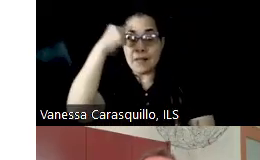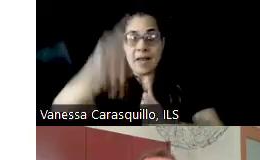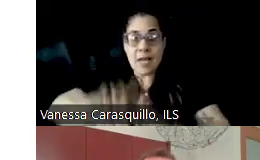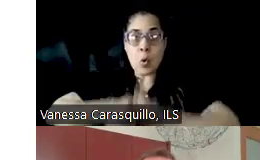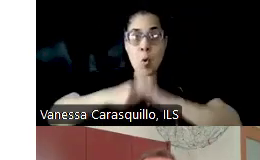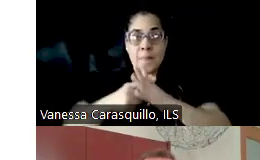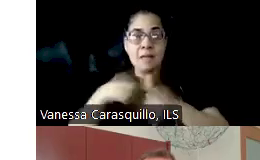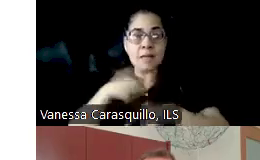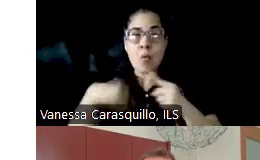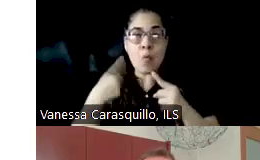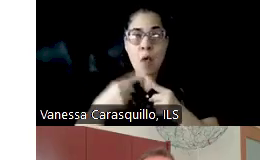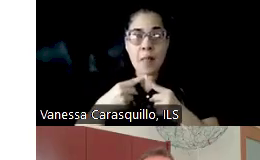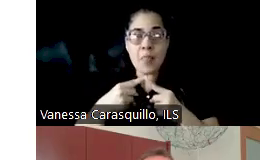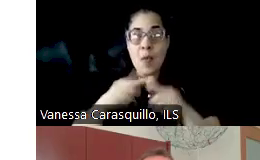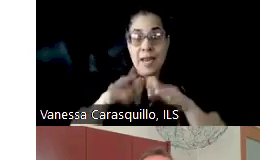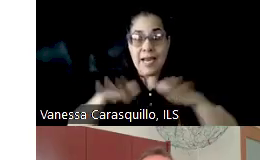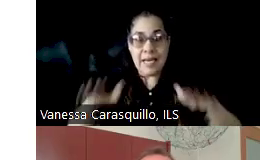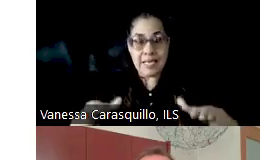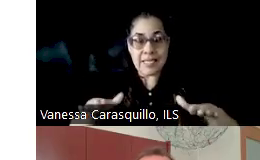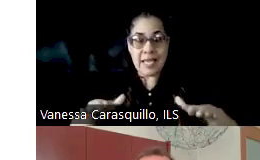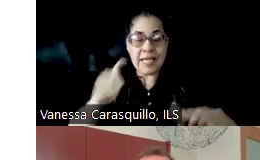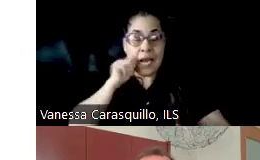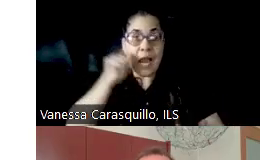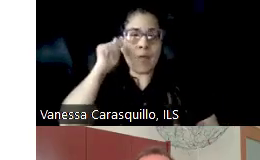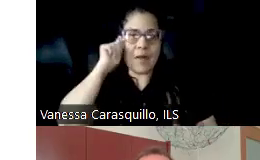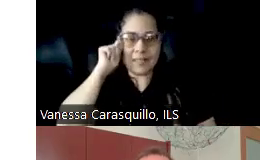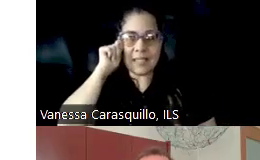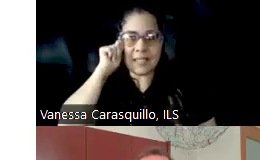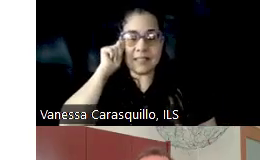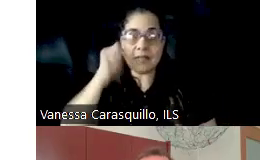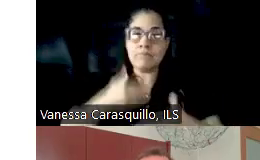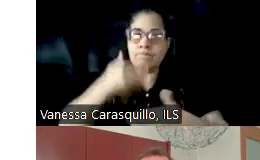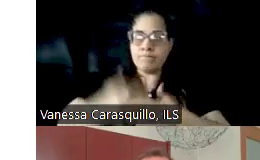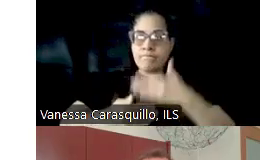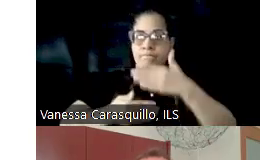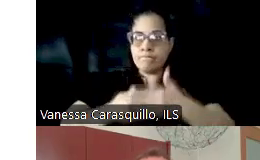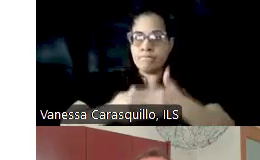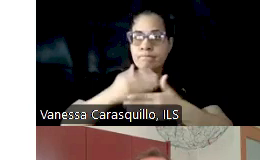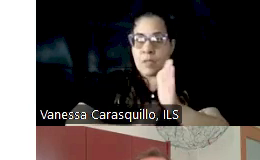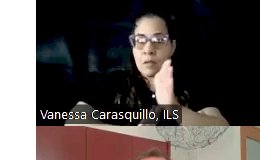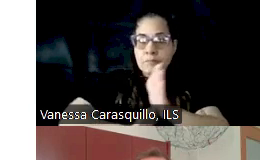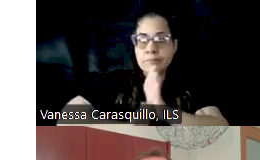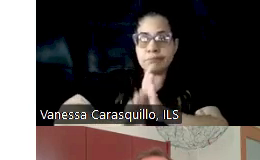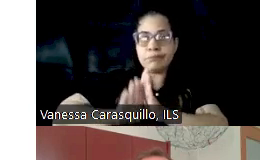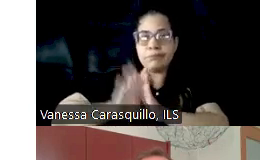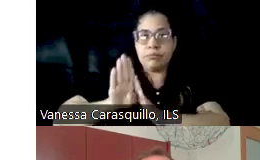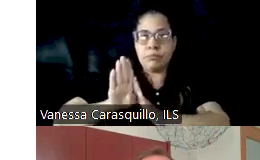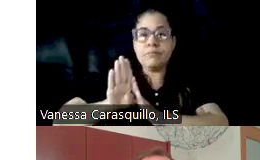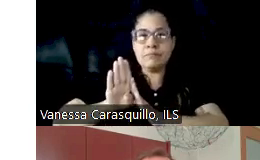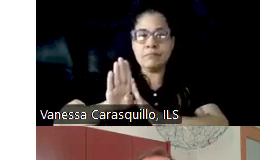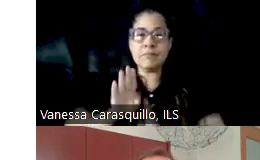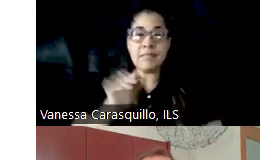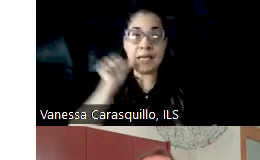niñez y en la adolescencia, muchas de ellas, y se van a desarrollar a lo largo de la adultez una